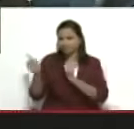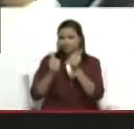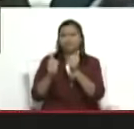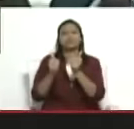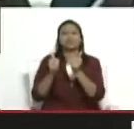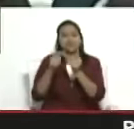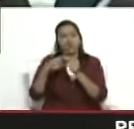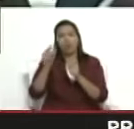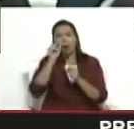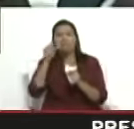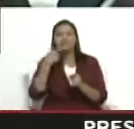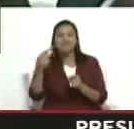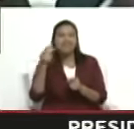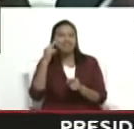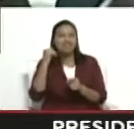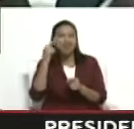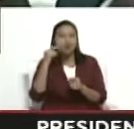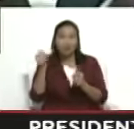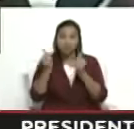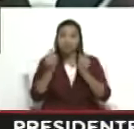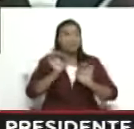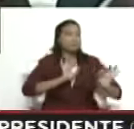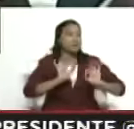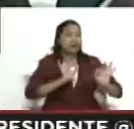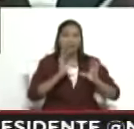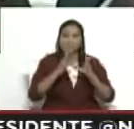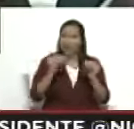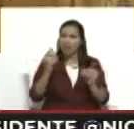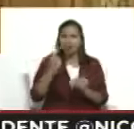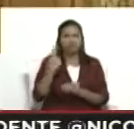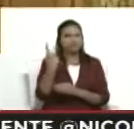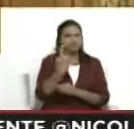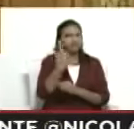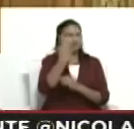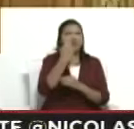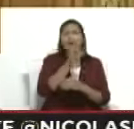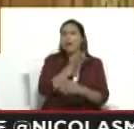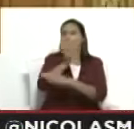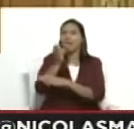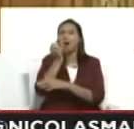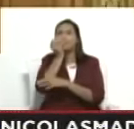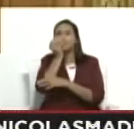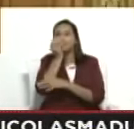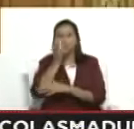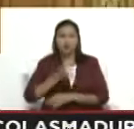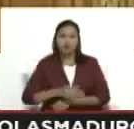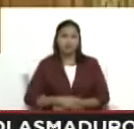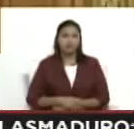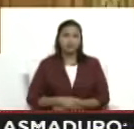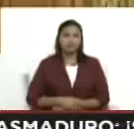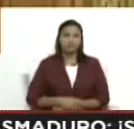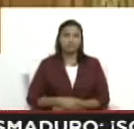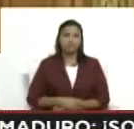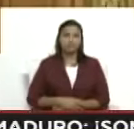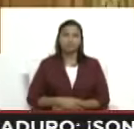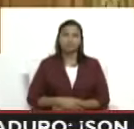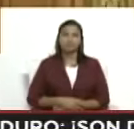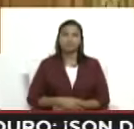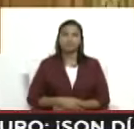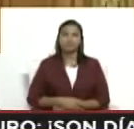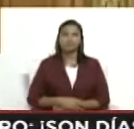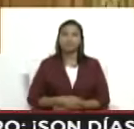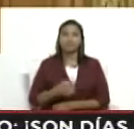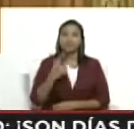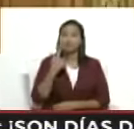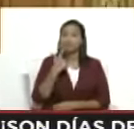Henry Hoyos, y le digo, hermano, prepara el avispón verde y vamos para el palacio. Y me dice, mira, no podemos pasar por